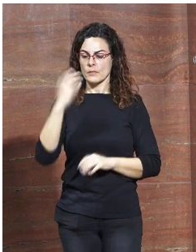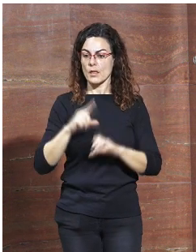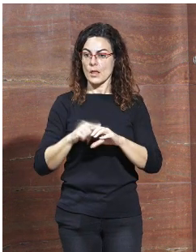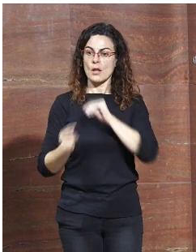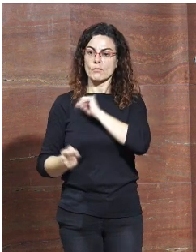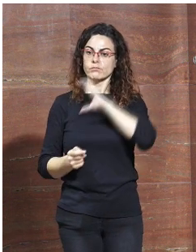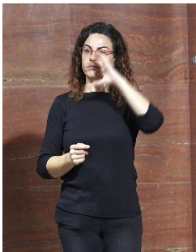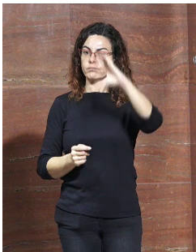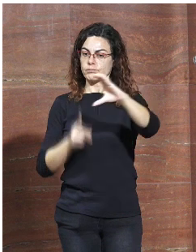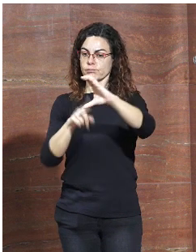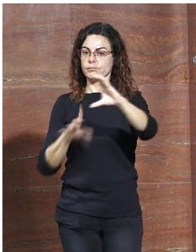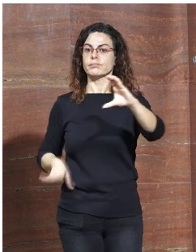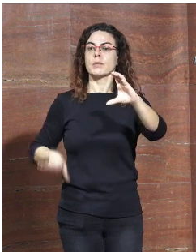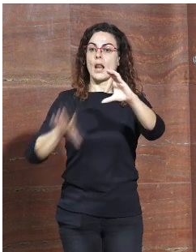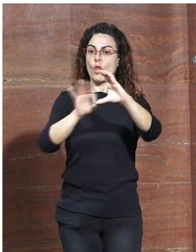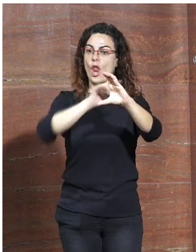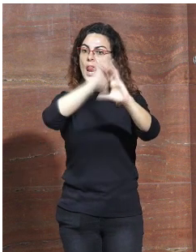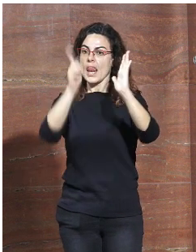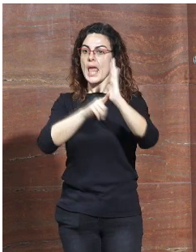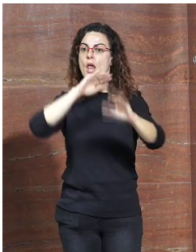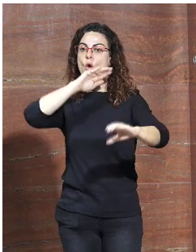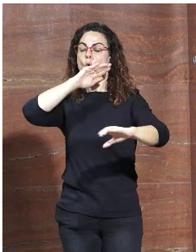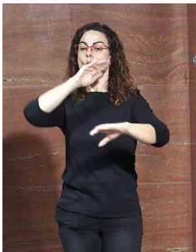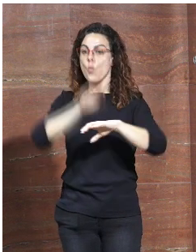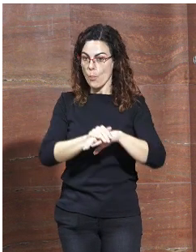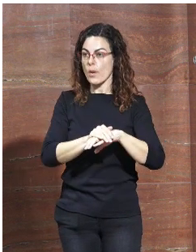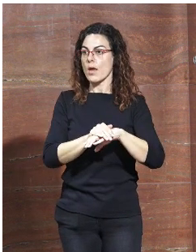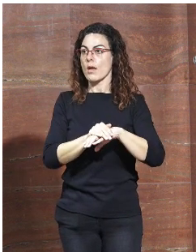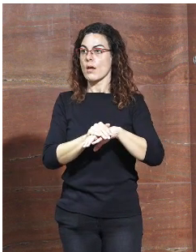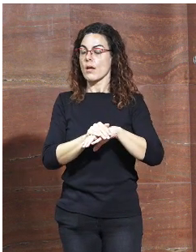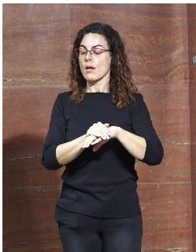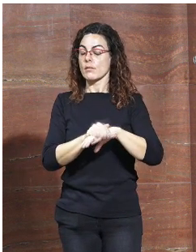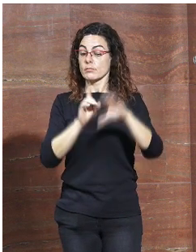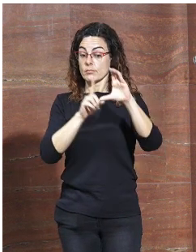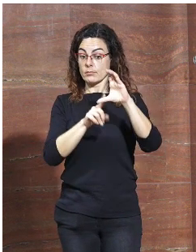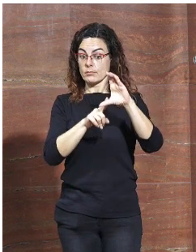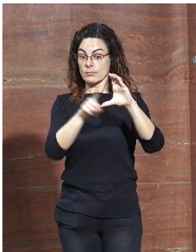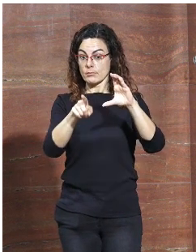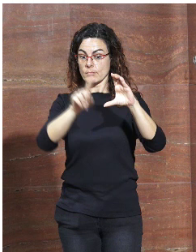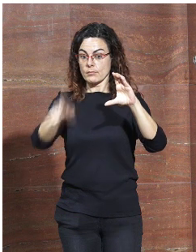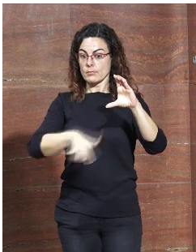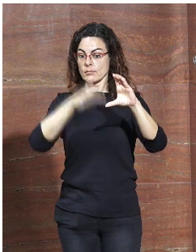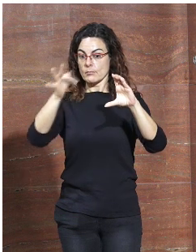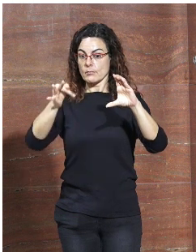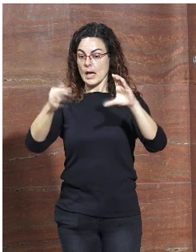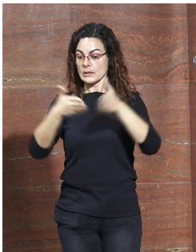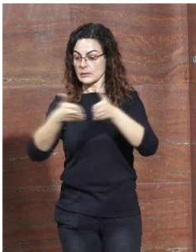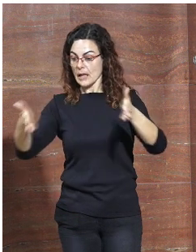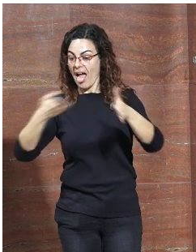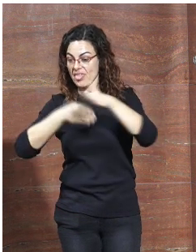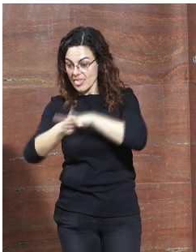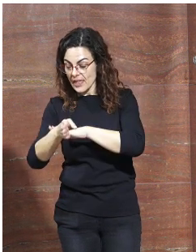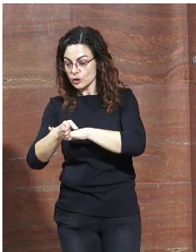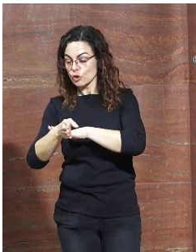destinar a cumplir la ley, se van a destinar a reparar y a ensanchar derechos en